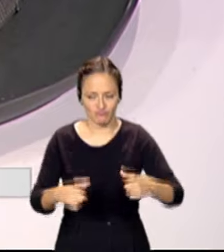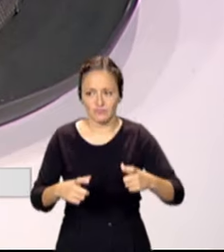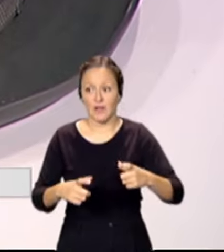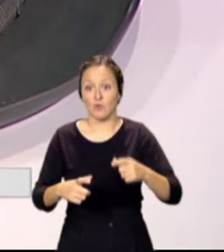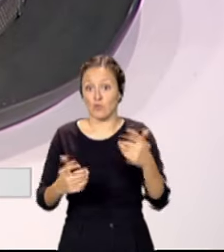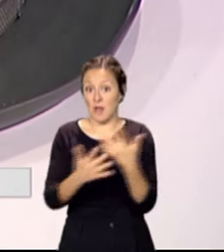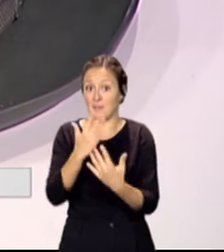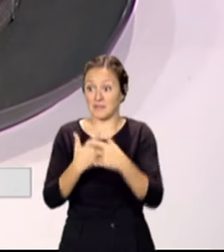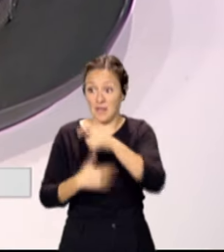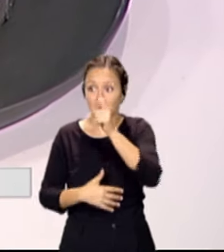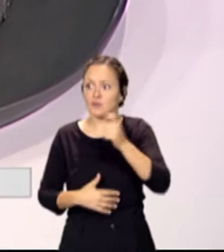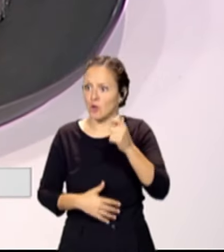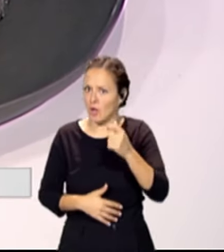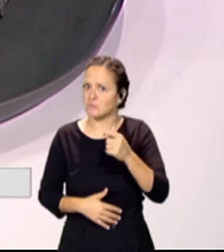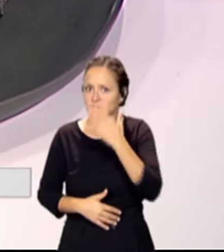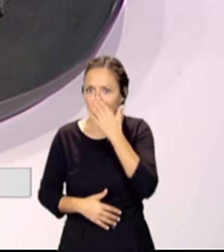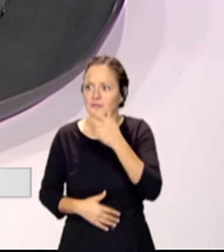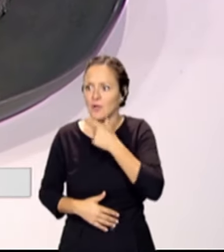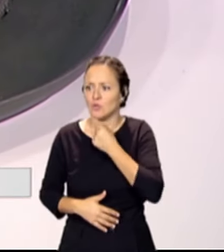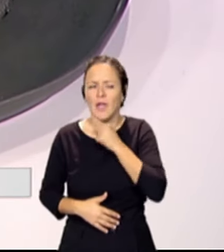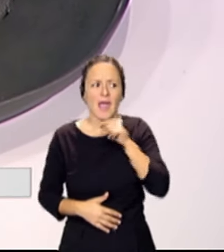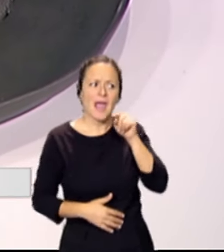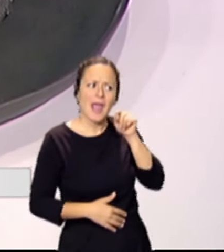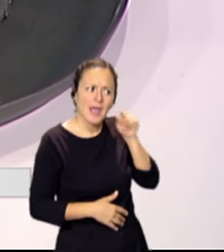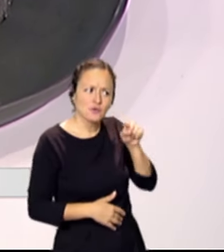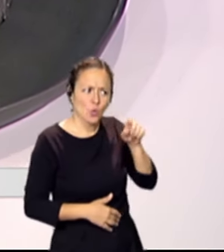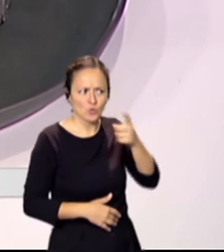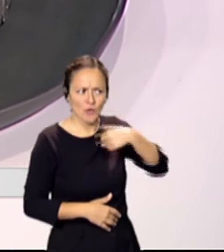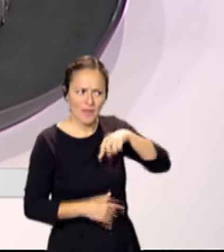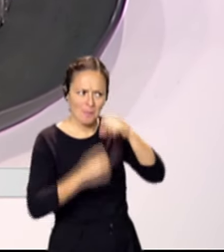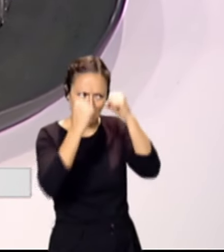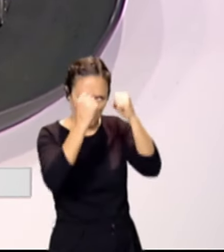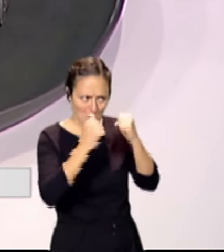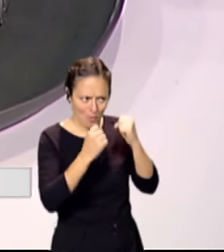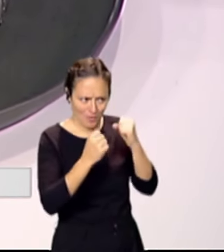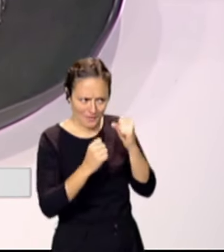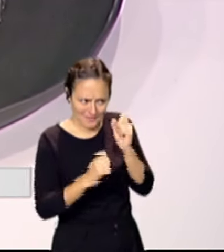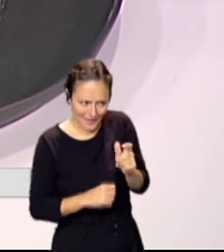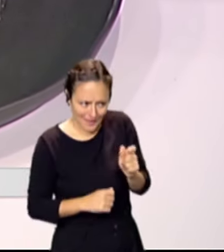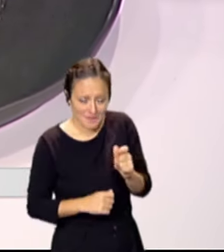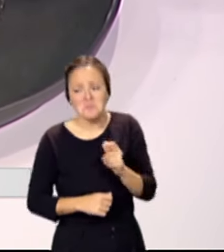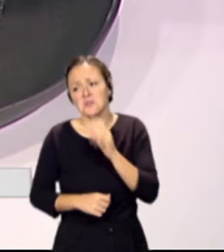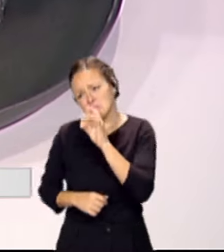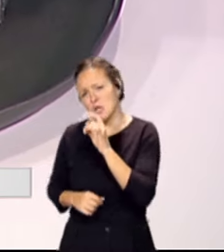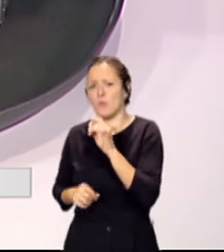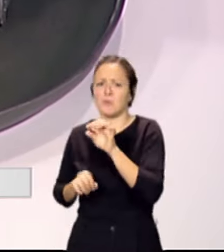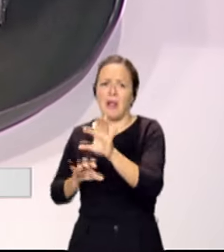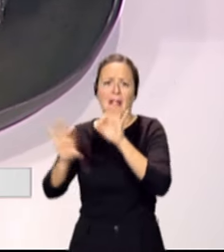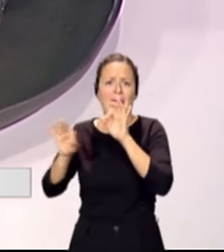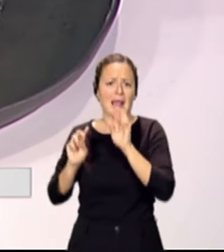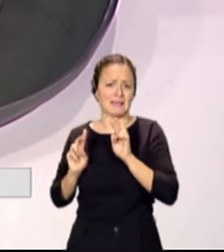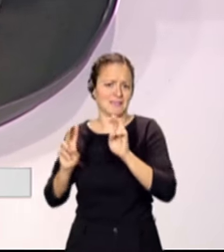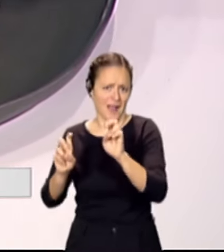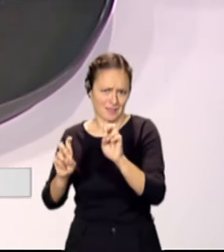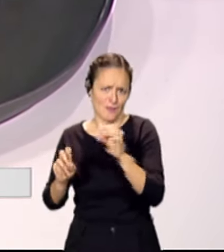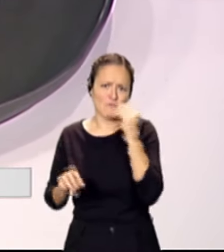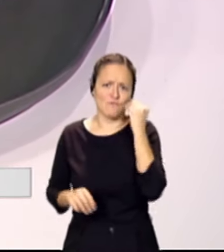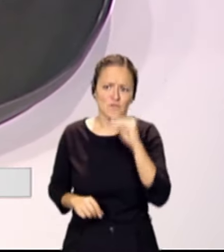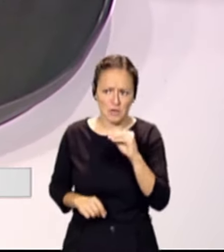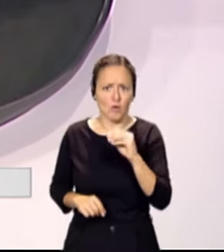le le ha gustado Y por est es una de las especialidades de la casa un una de las entradas frías que tenemos eh que hay